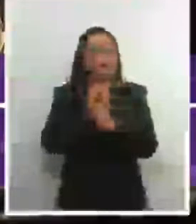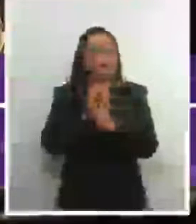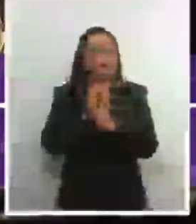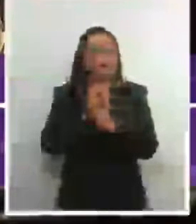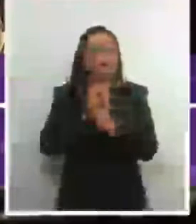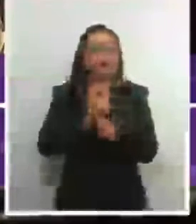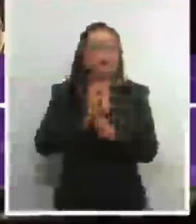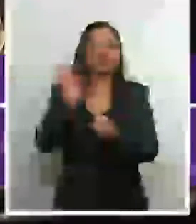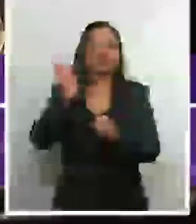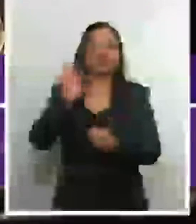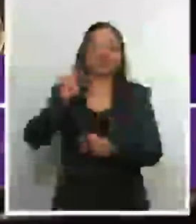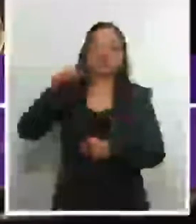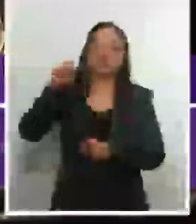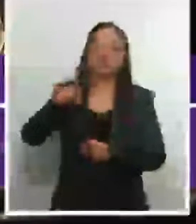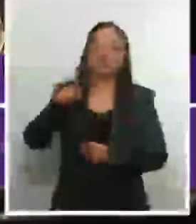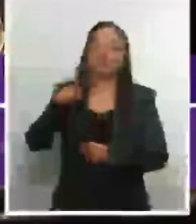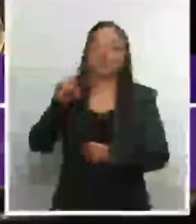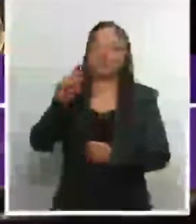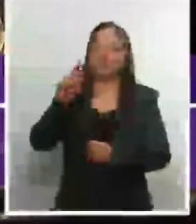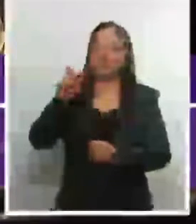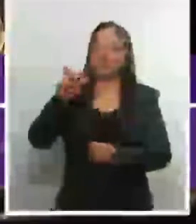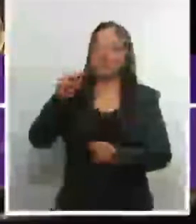el fiscal general